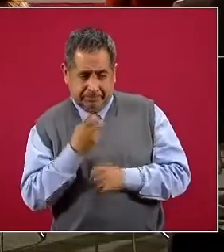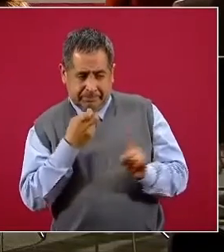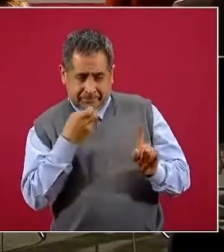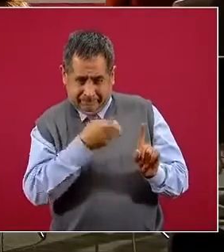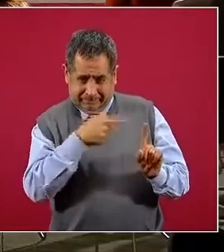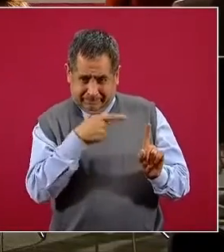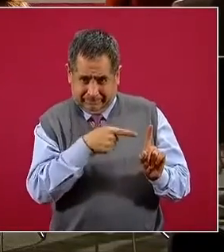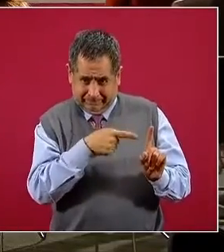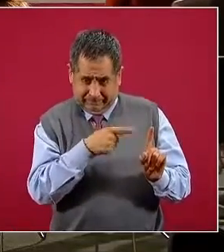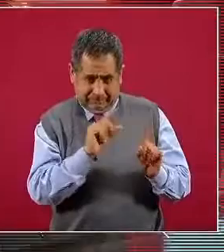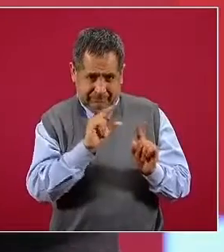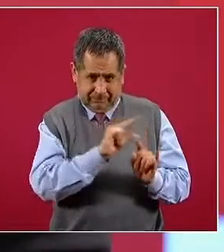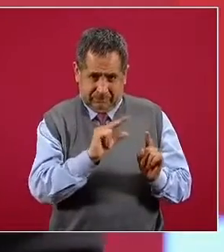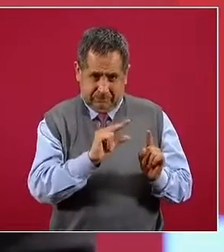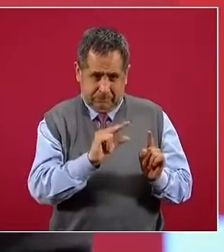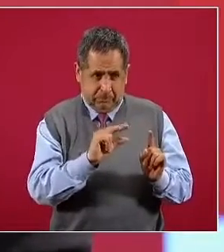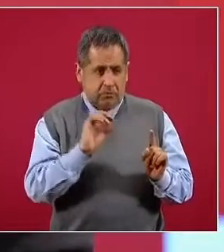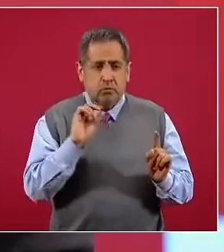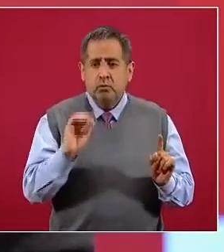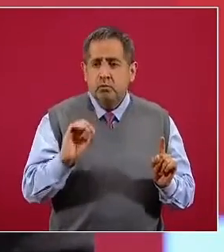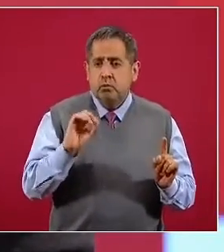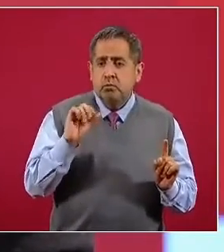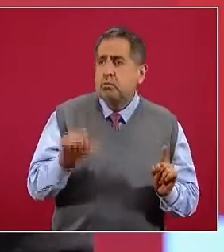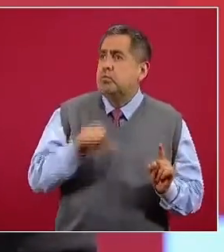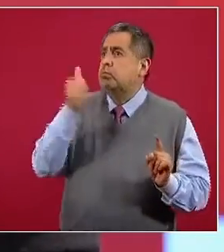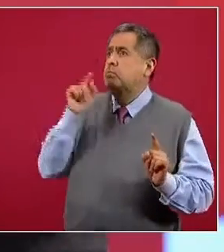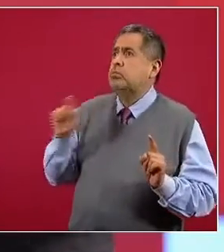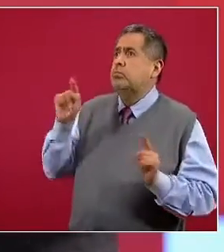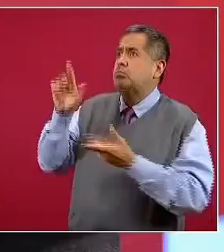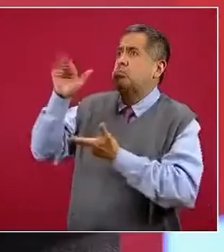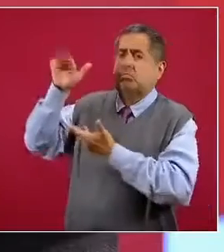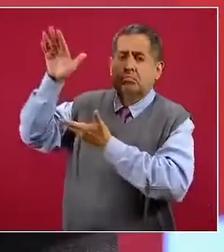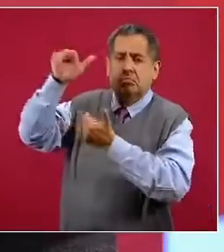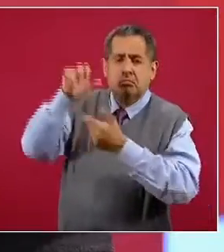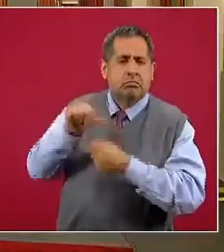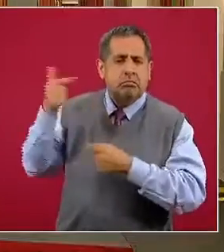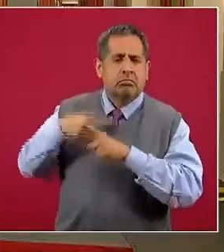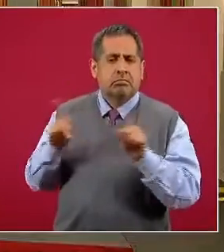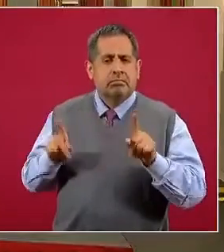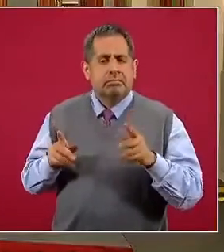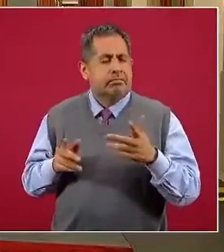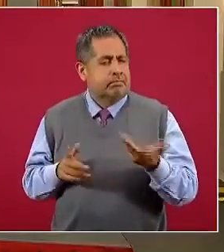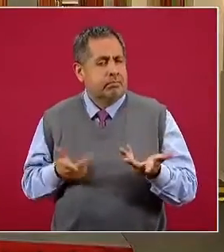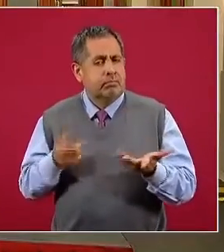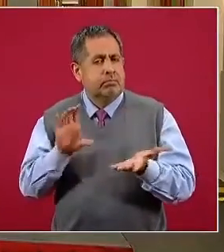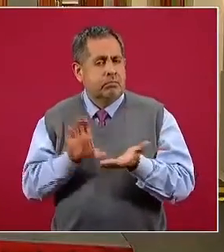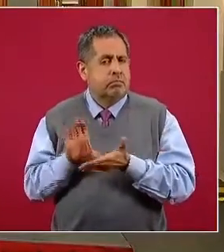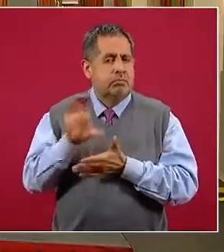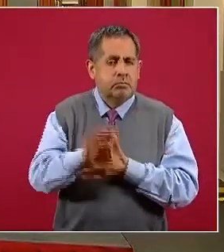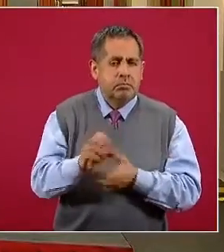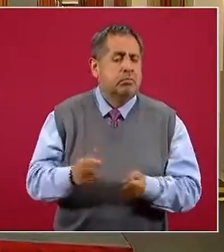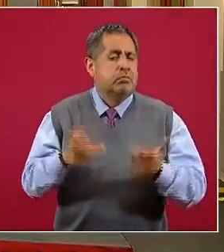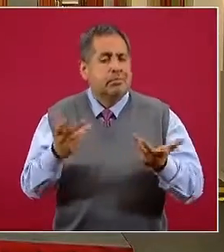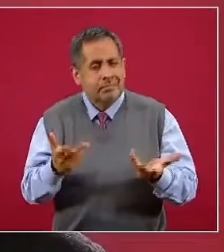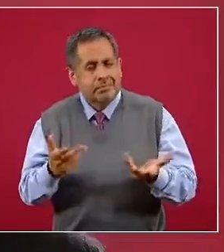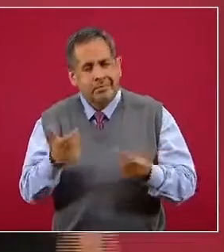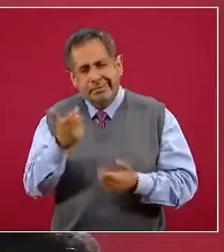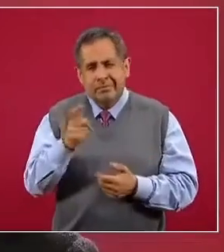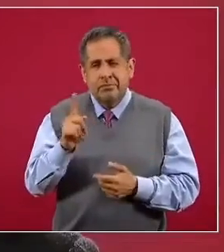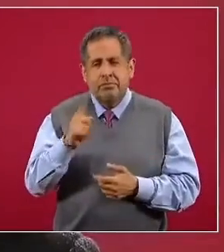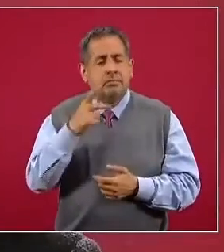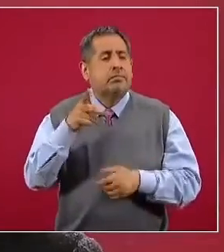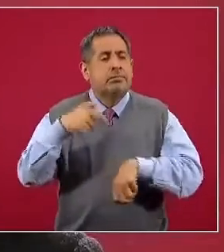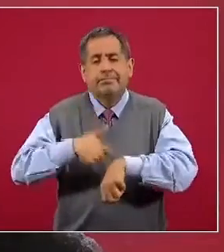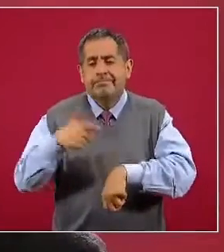vacuna en particular, comparado con otras posibles vacunas, respecto a la inversión, y no solamente en términos de dinero, sino en términos